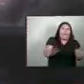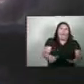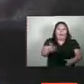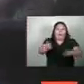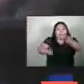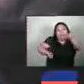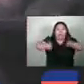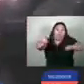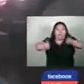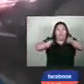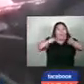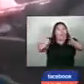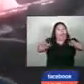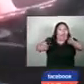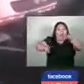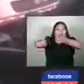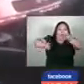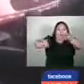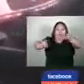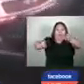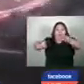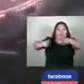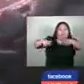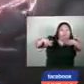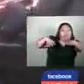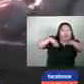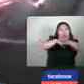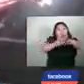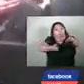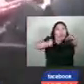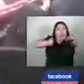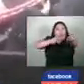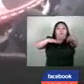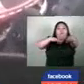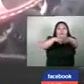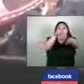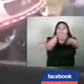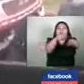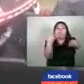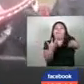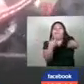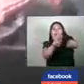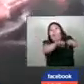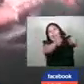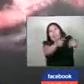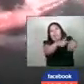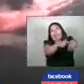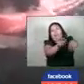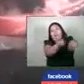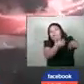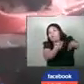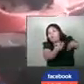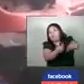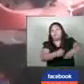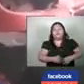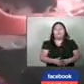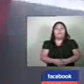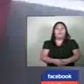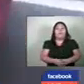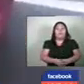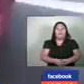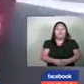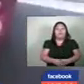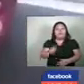conductor de este camión de carga perdiera el control e impactara contra un pick-up que estaba estacionado en la vía por desperfectos mecánicos.